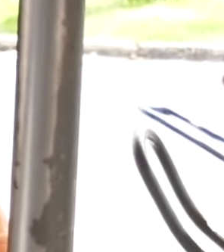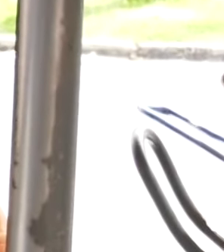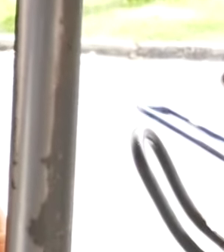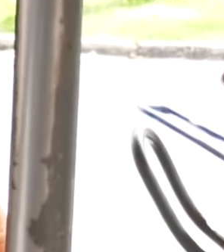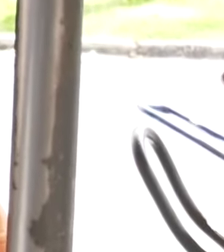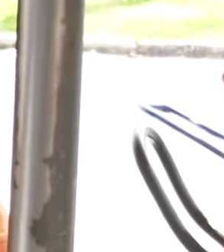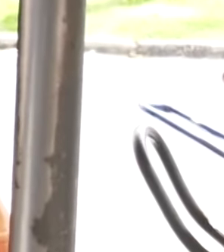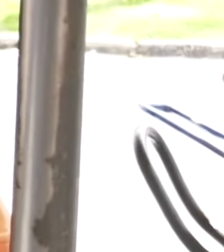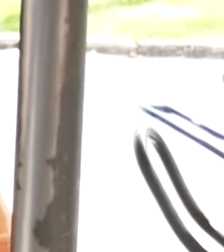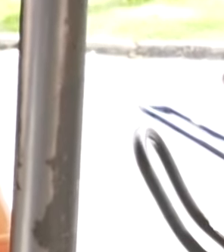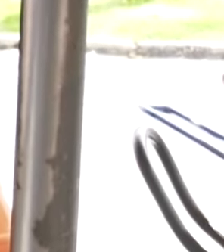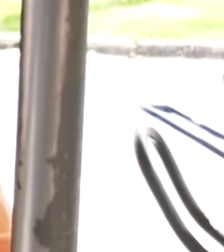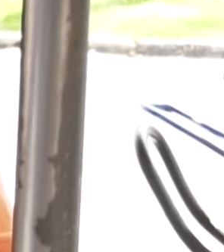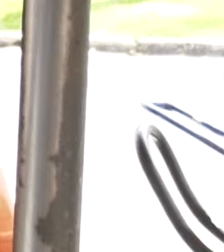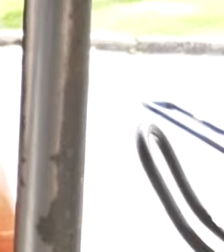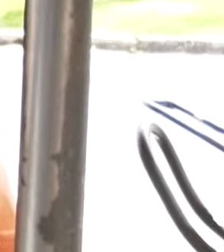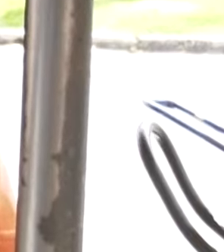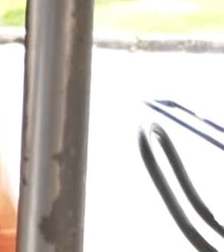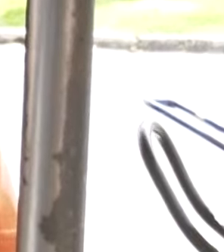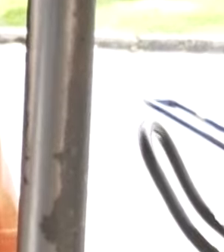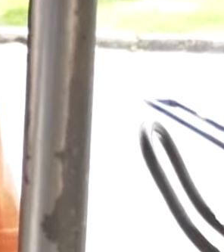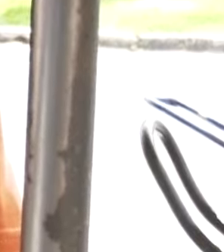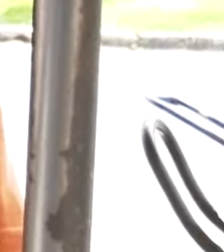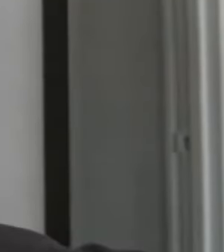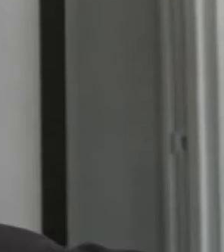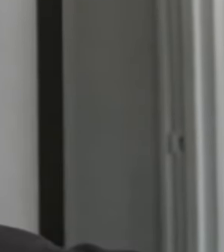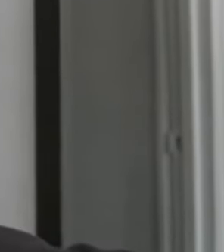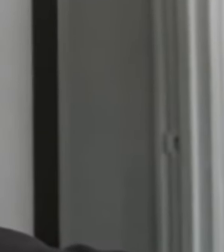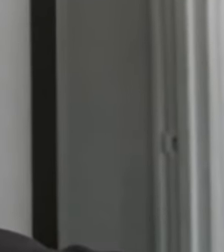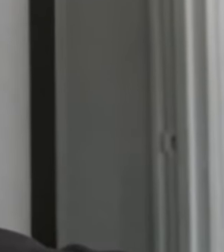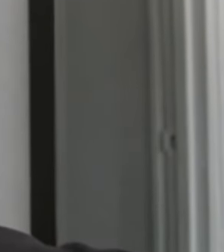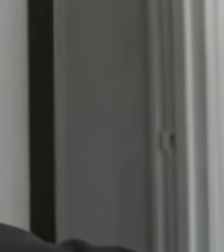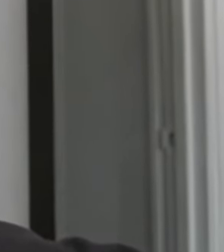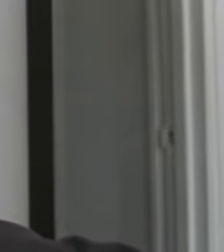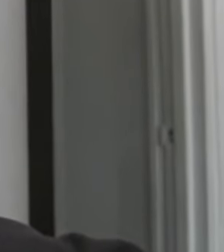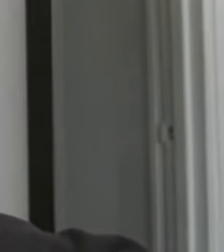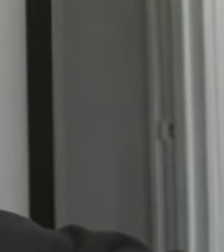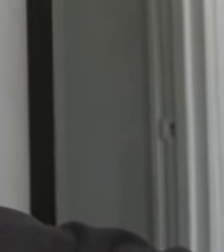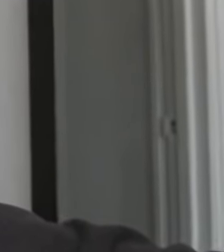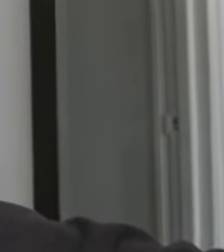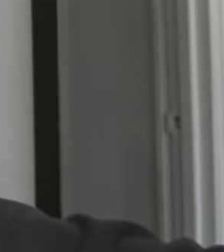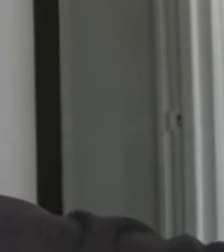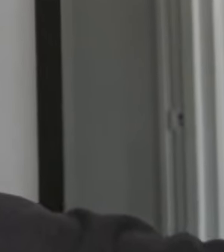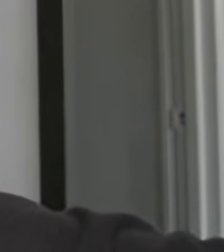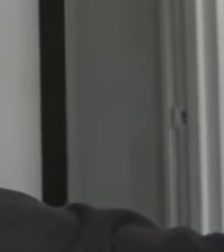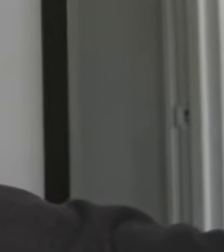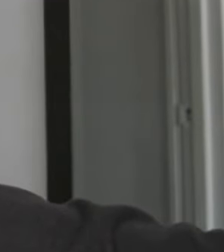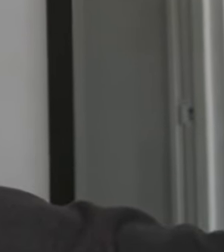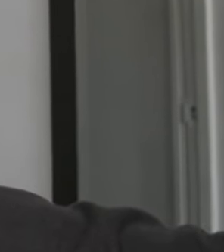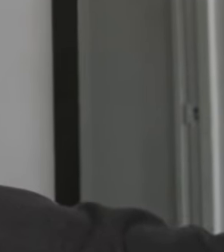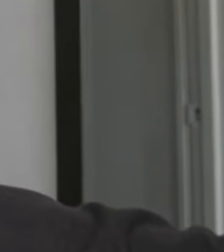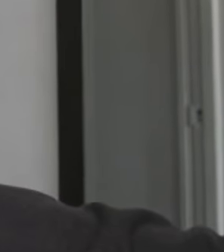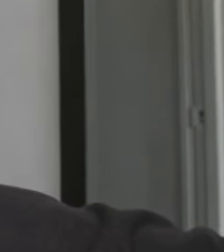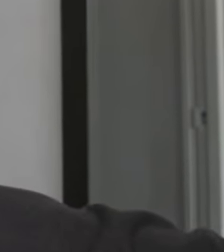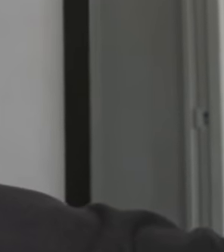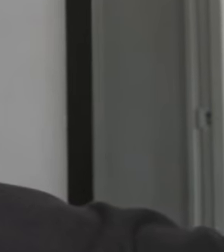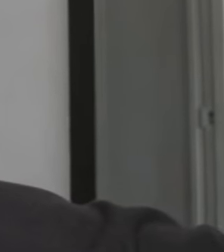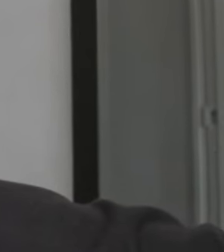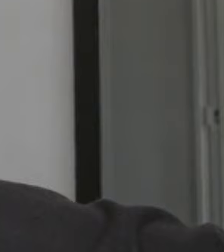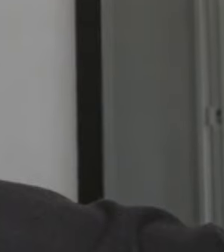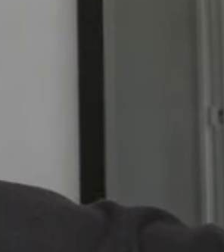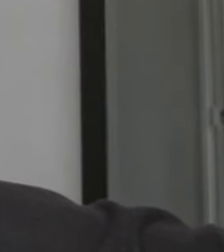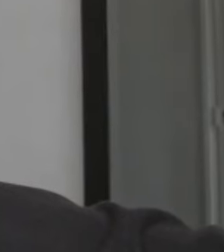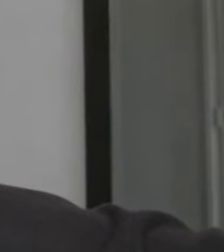entonces toca ahorrar agua porque no vamos a quedar graves. Se compran cosas que no necesitan cocinar para hoy, la alimentación, por